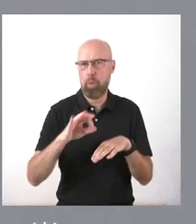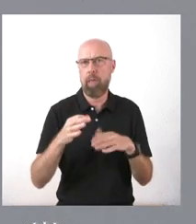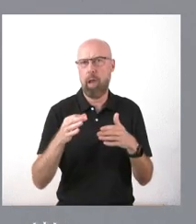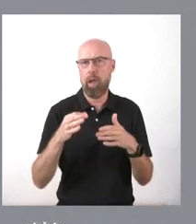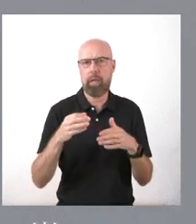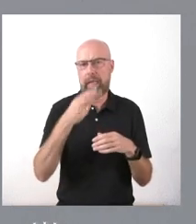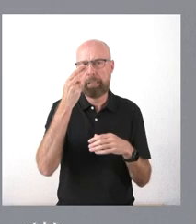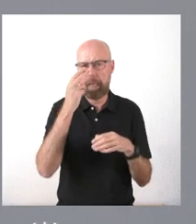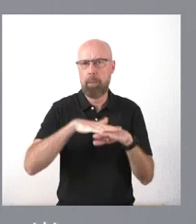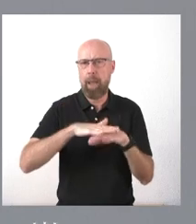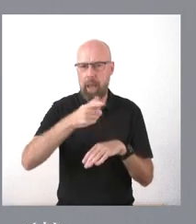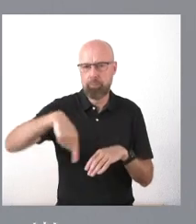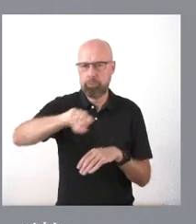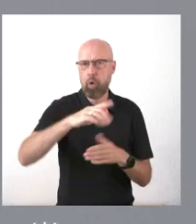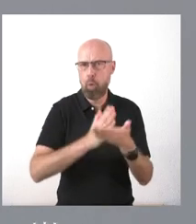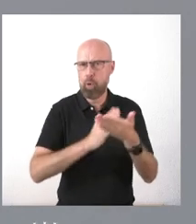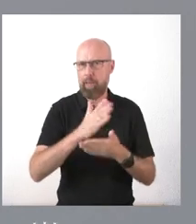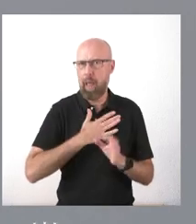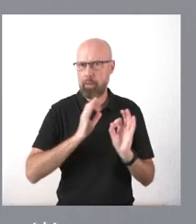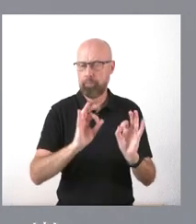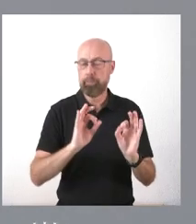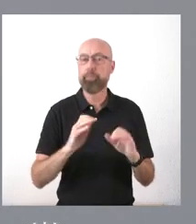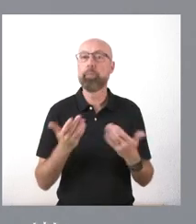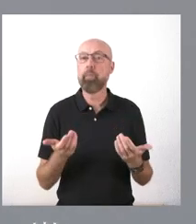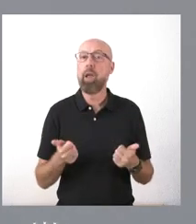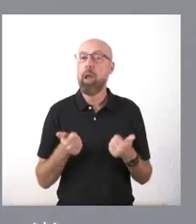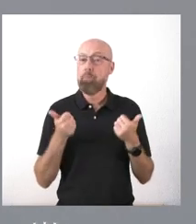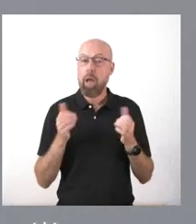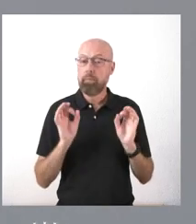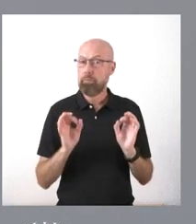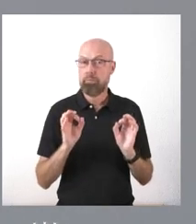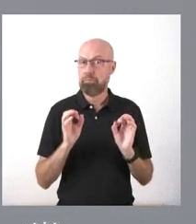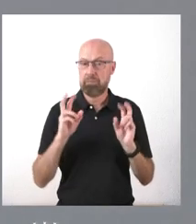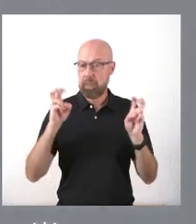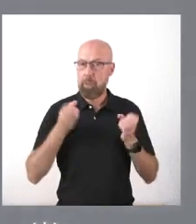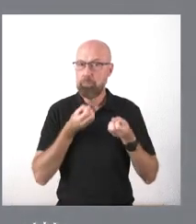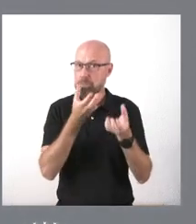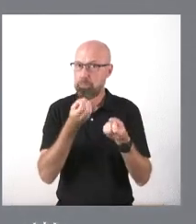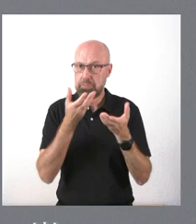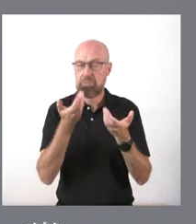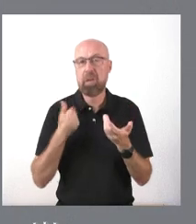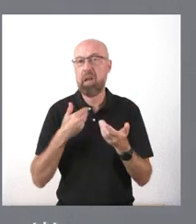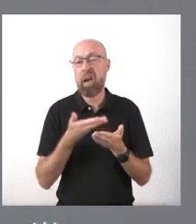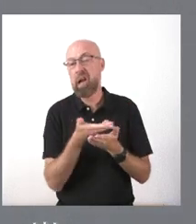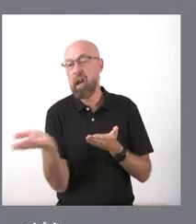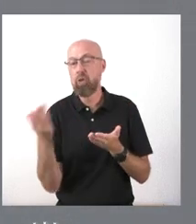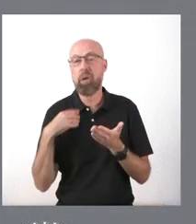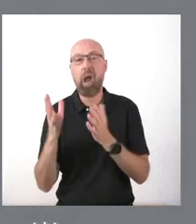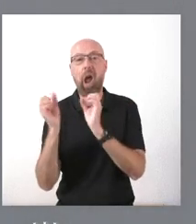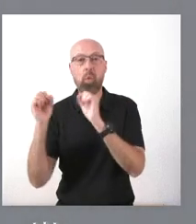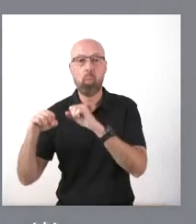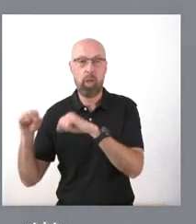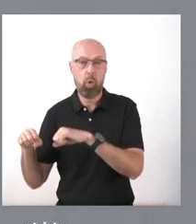de interés para la comunidad Autónoma y Estas son las cuestiones que yo les relataba el resto Son acuerdos como les digo y esta última es